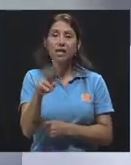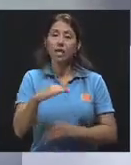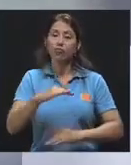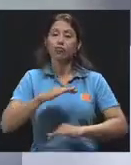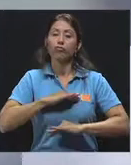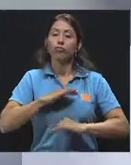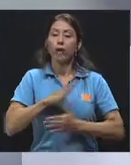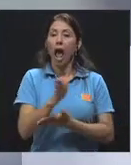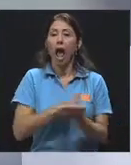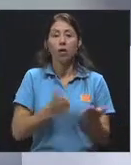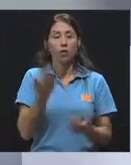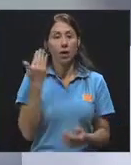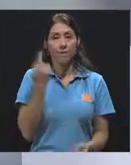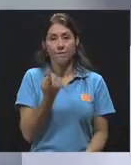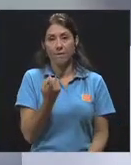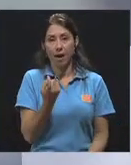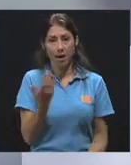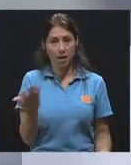estaba siendo llenado.